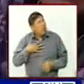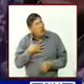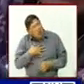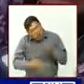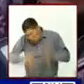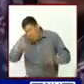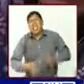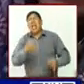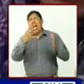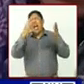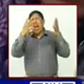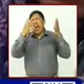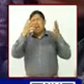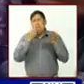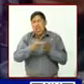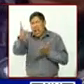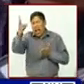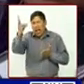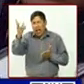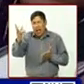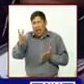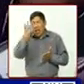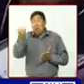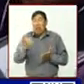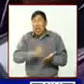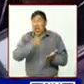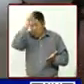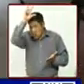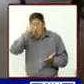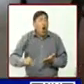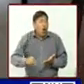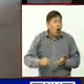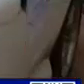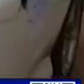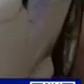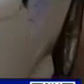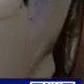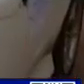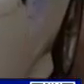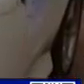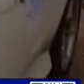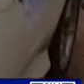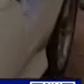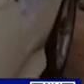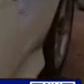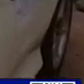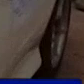que se haga justicia de verdad, porque esto no puede quedar así.